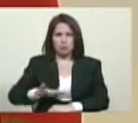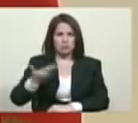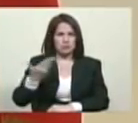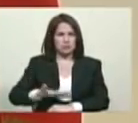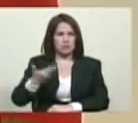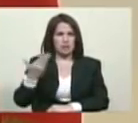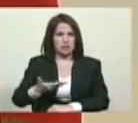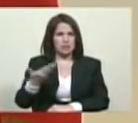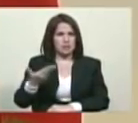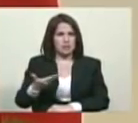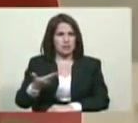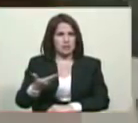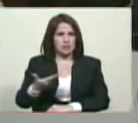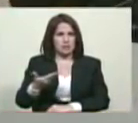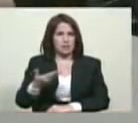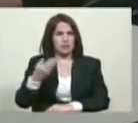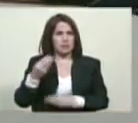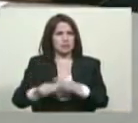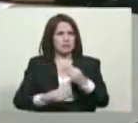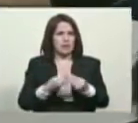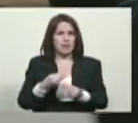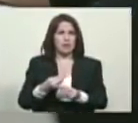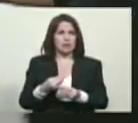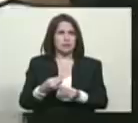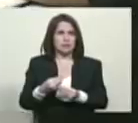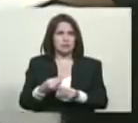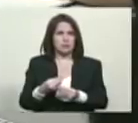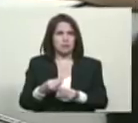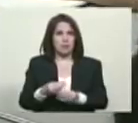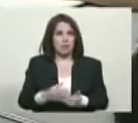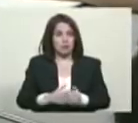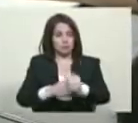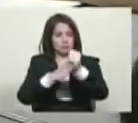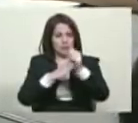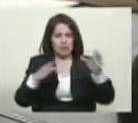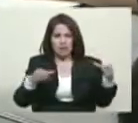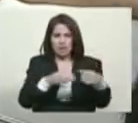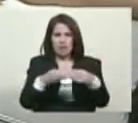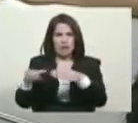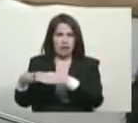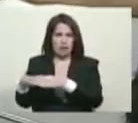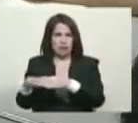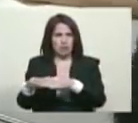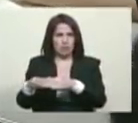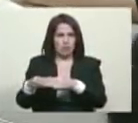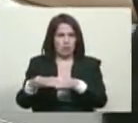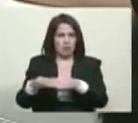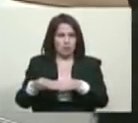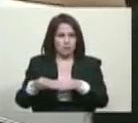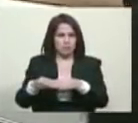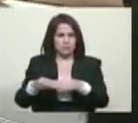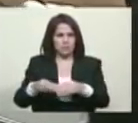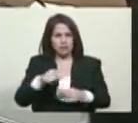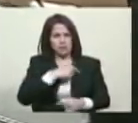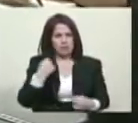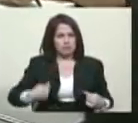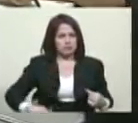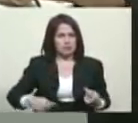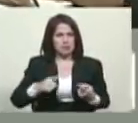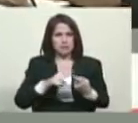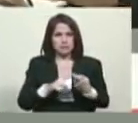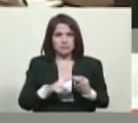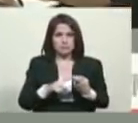destacarla porque se ha realizado con delegados de la República Popular de China.